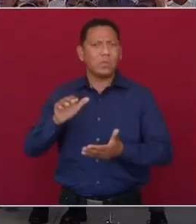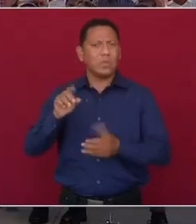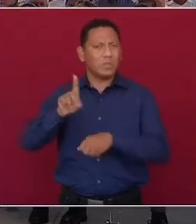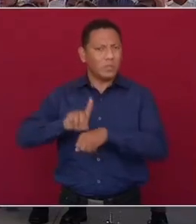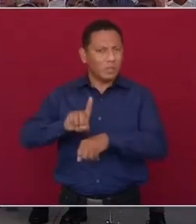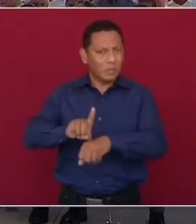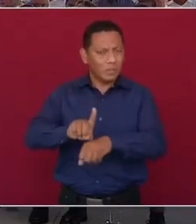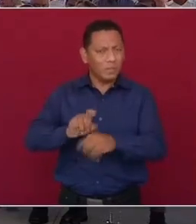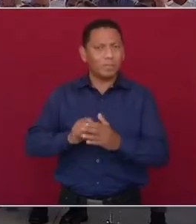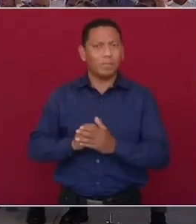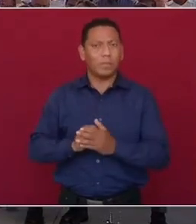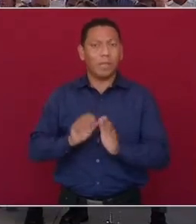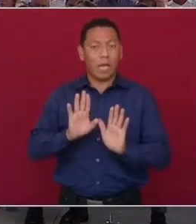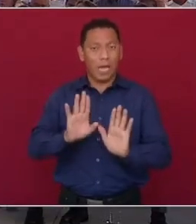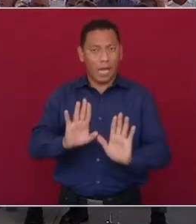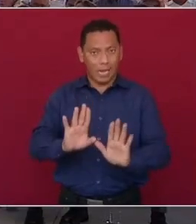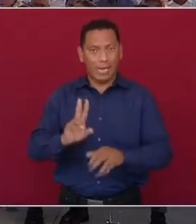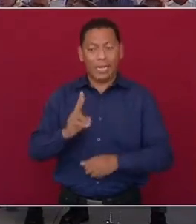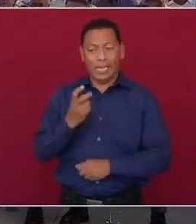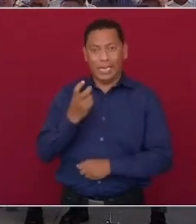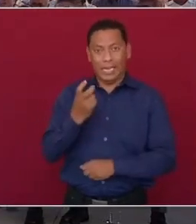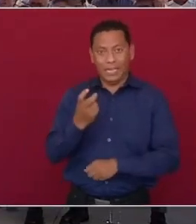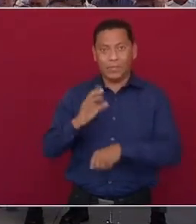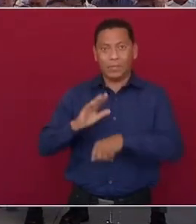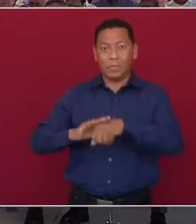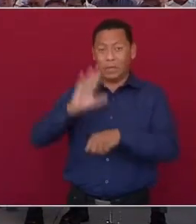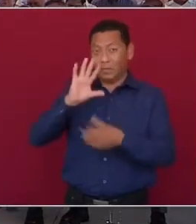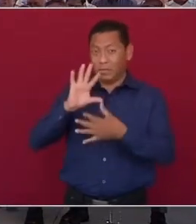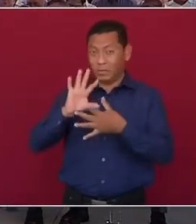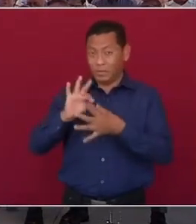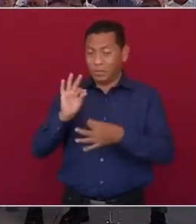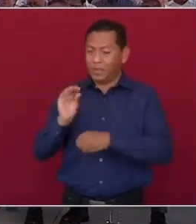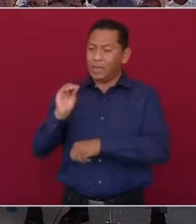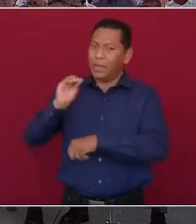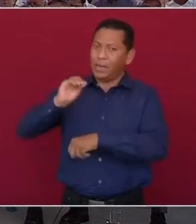A esto hay que agregar que